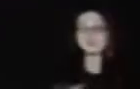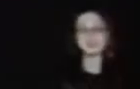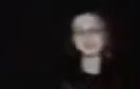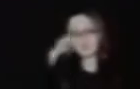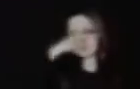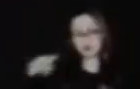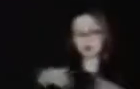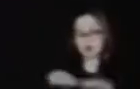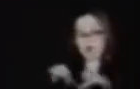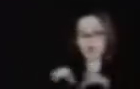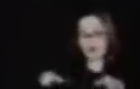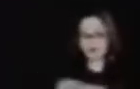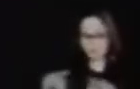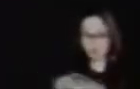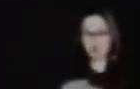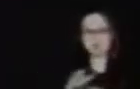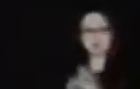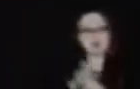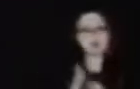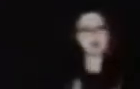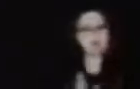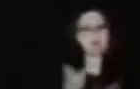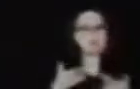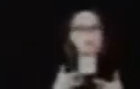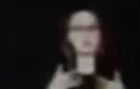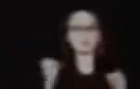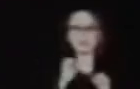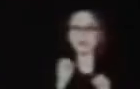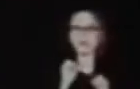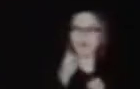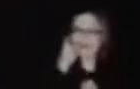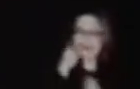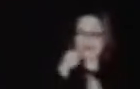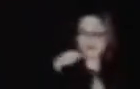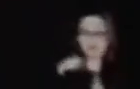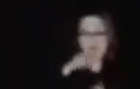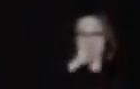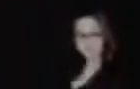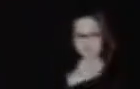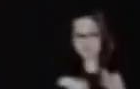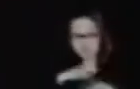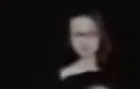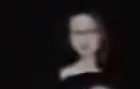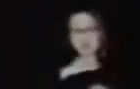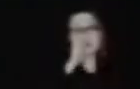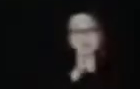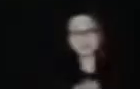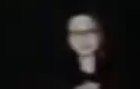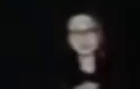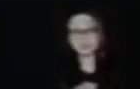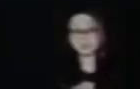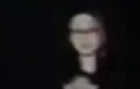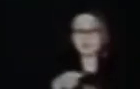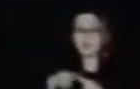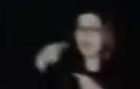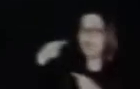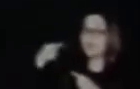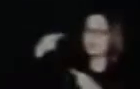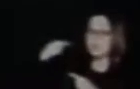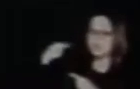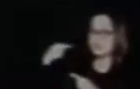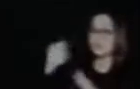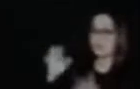determinación se aplicará para los de antes y para los que se van, no para